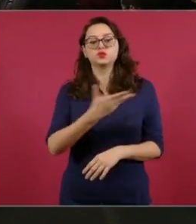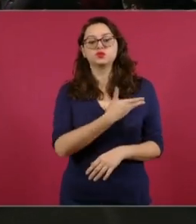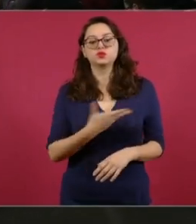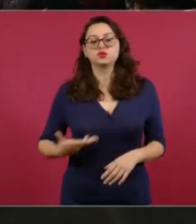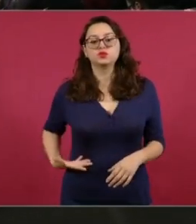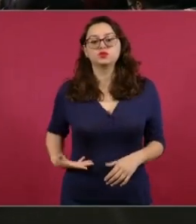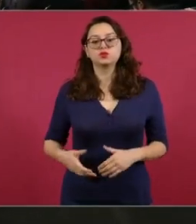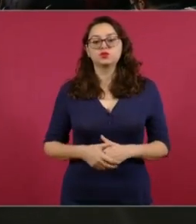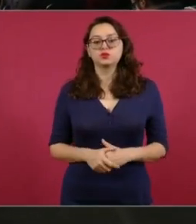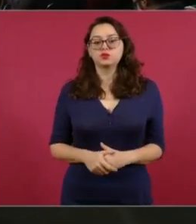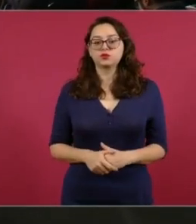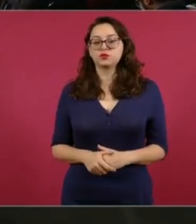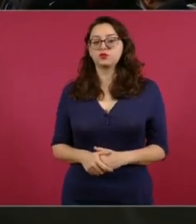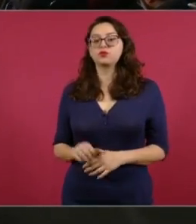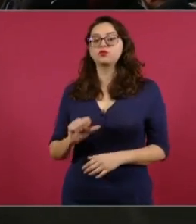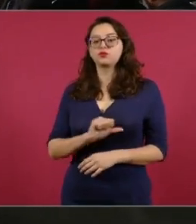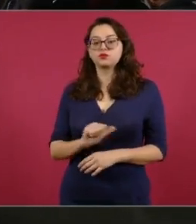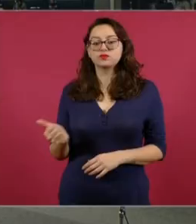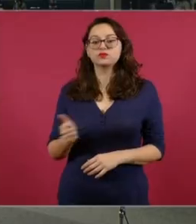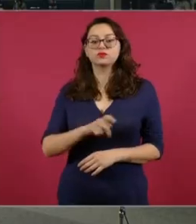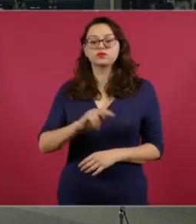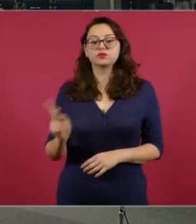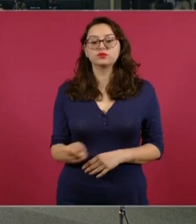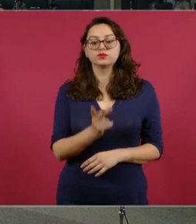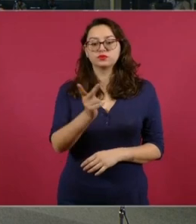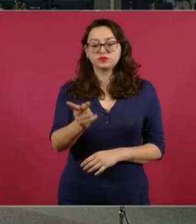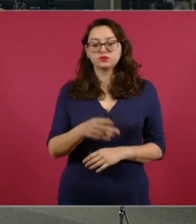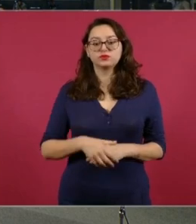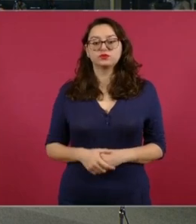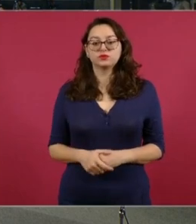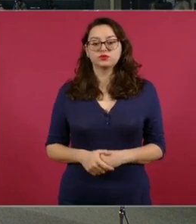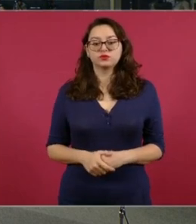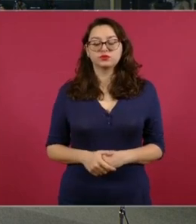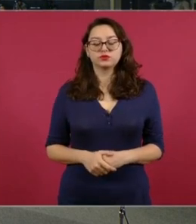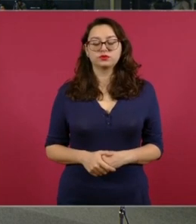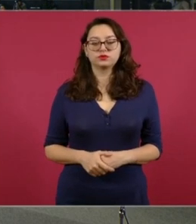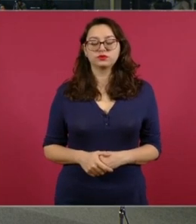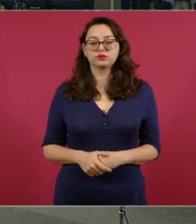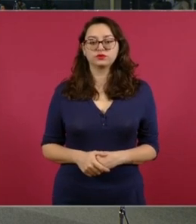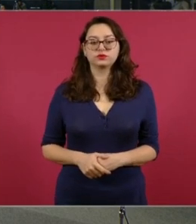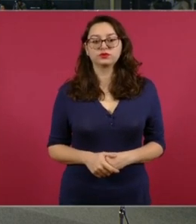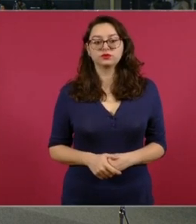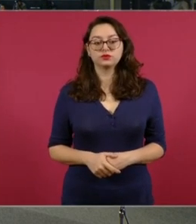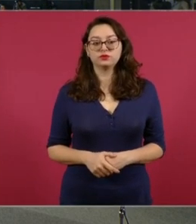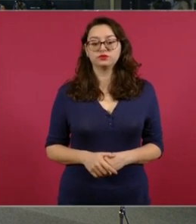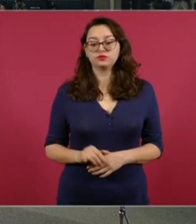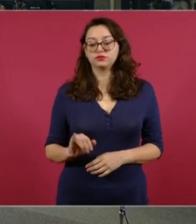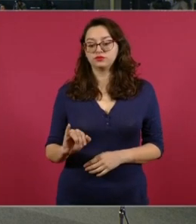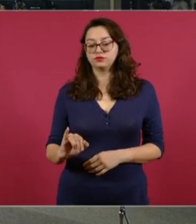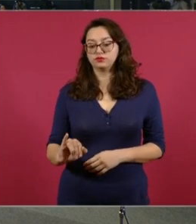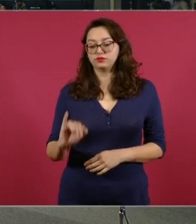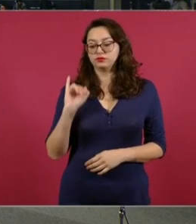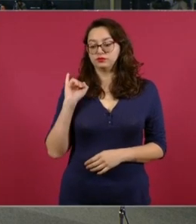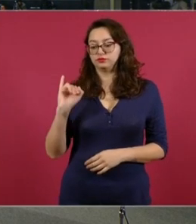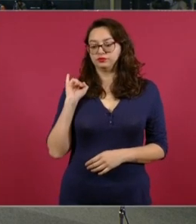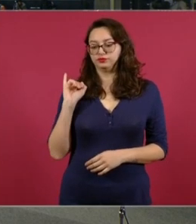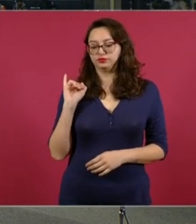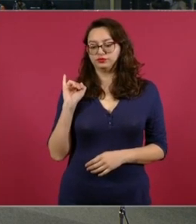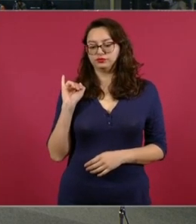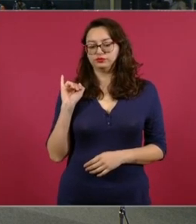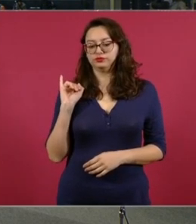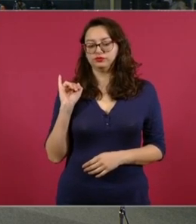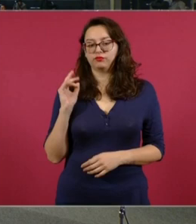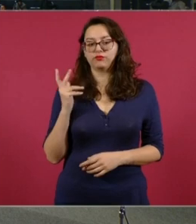mi otra pregunta sería, este jueves la obra de rehabilitación que había iniciado la Secretaría de